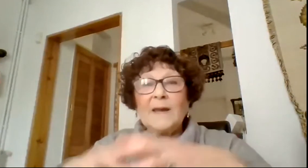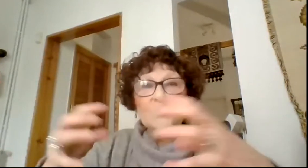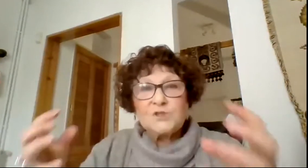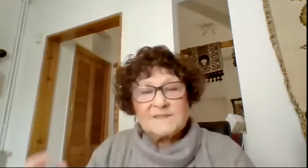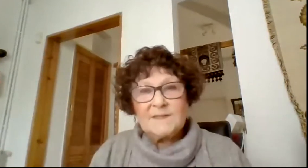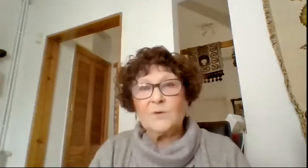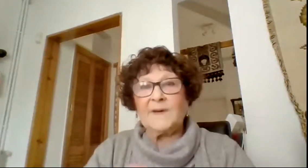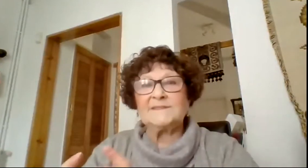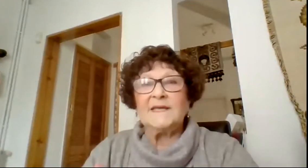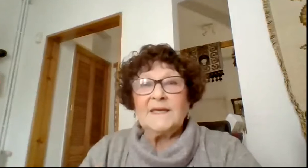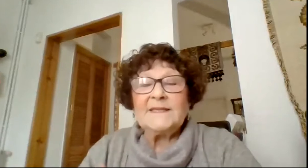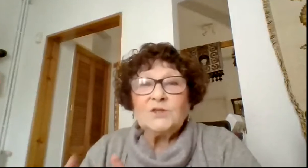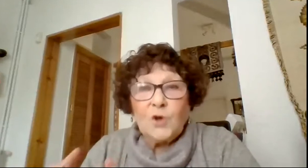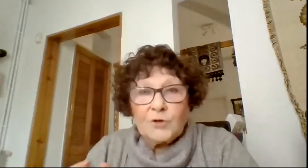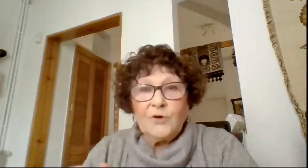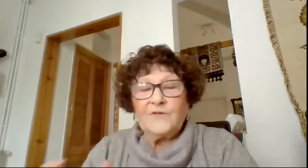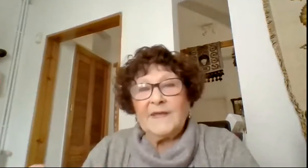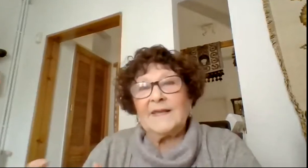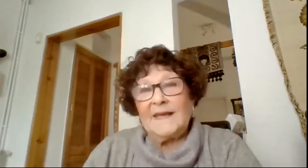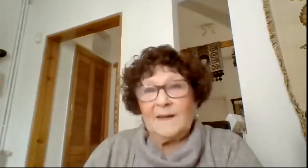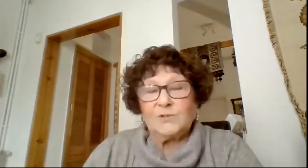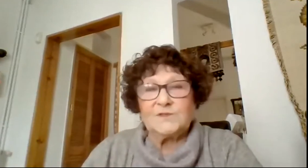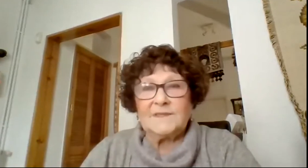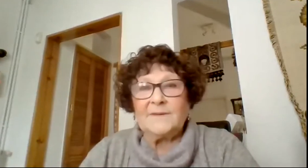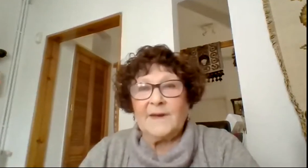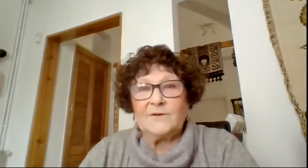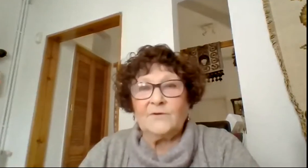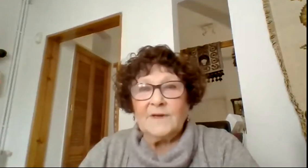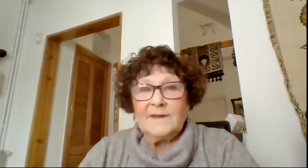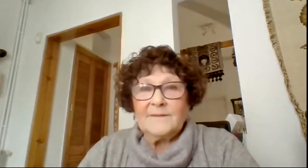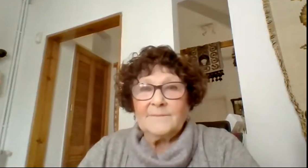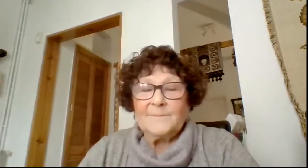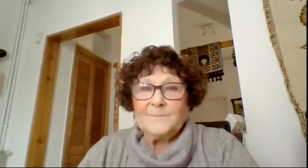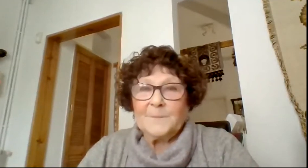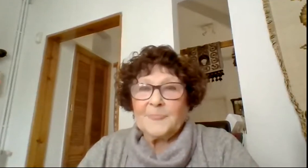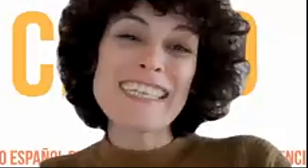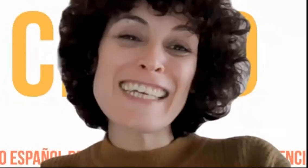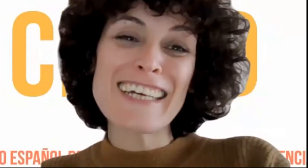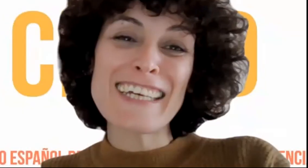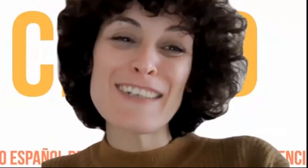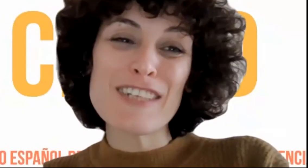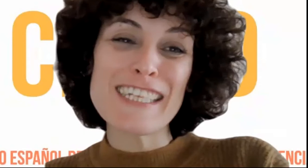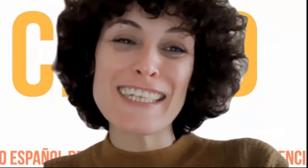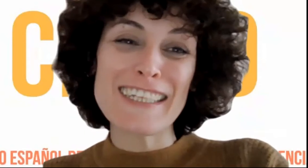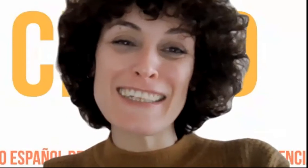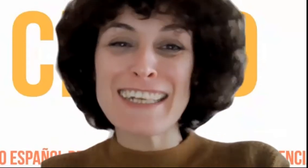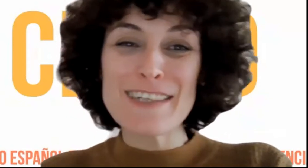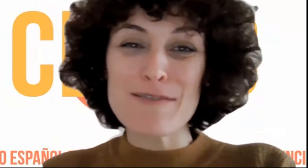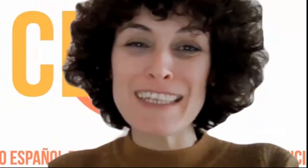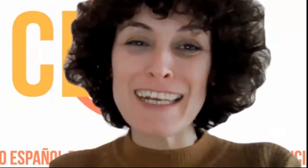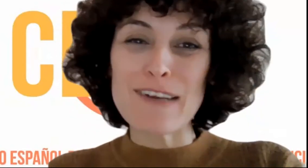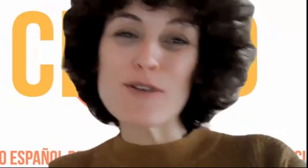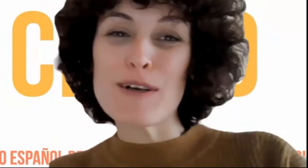pero habla muchísimo más en torno de la diapositiva, ¿no? Vanessa, Gay, no sé si